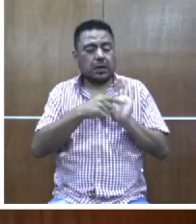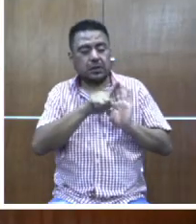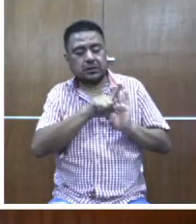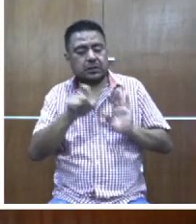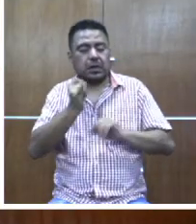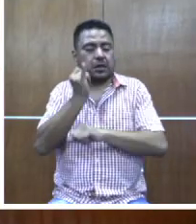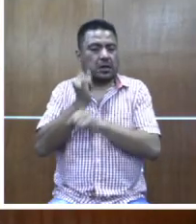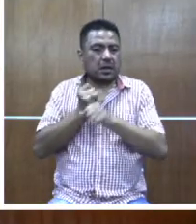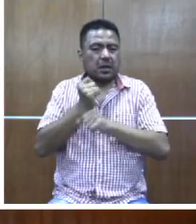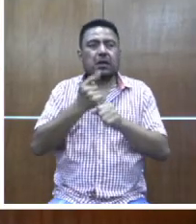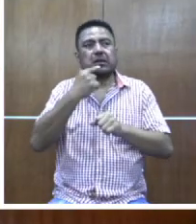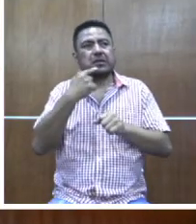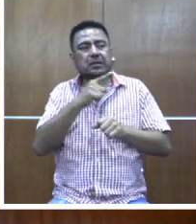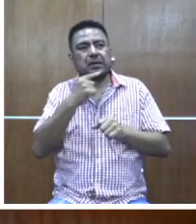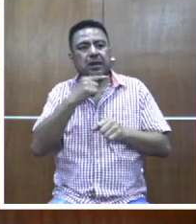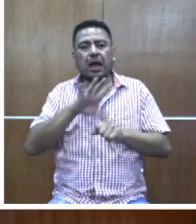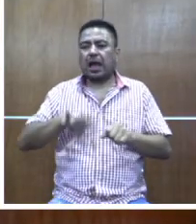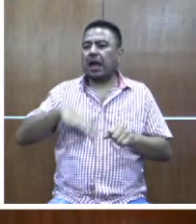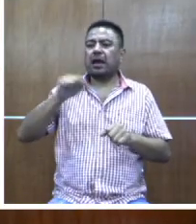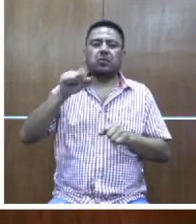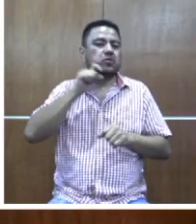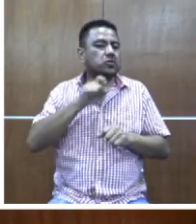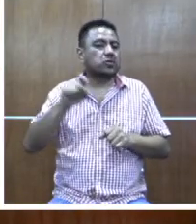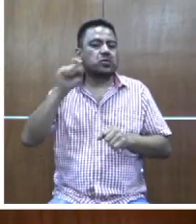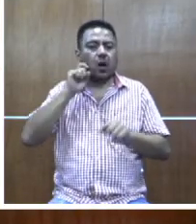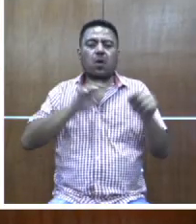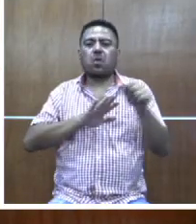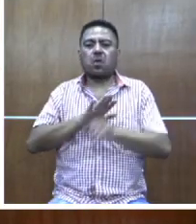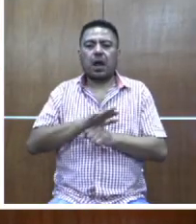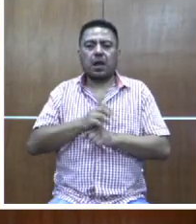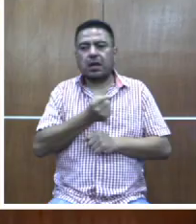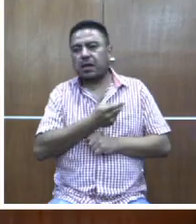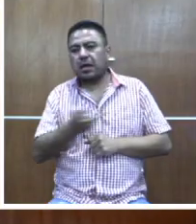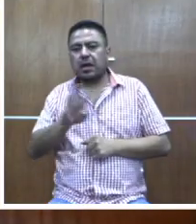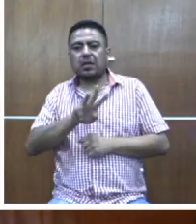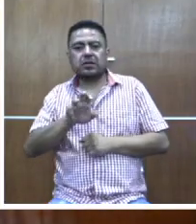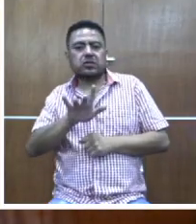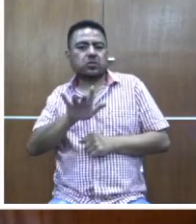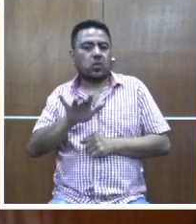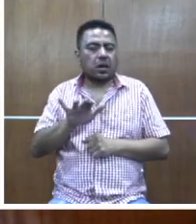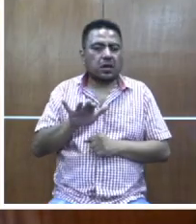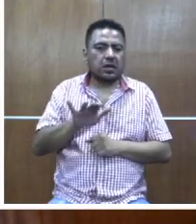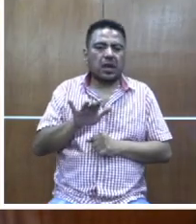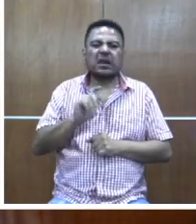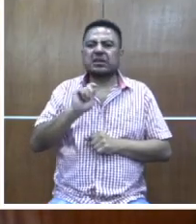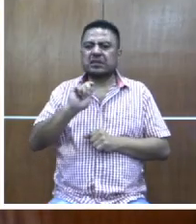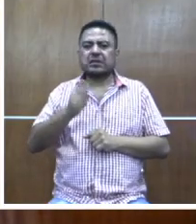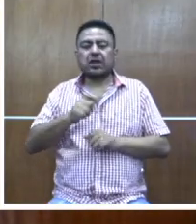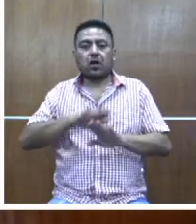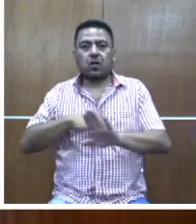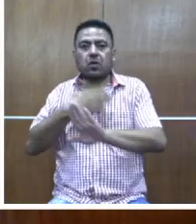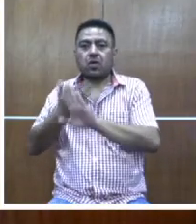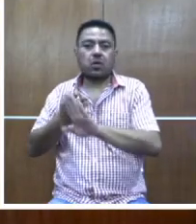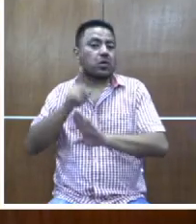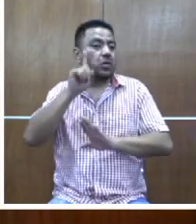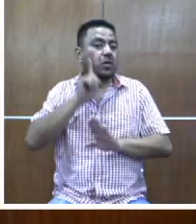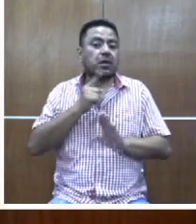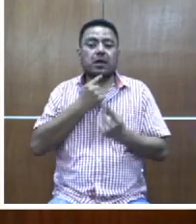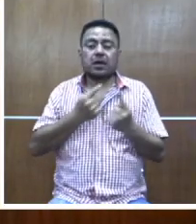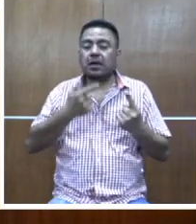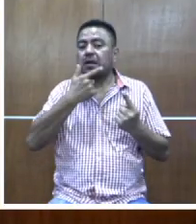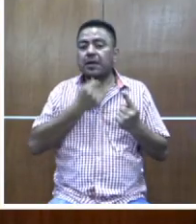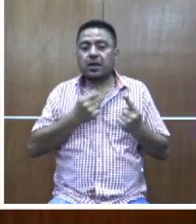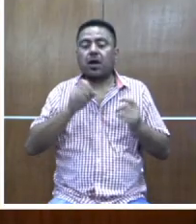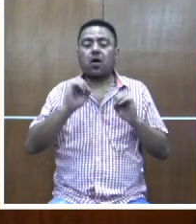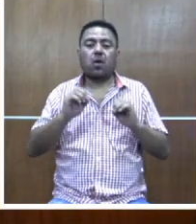de investigación por delitos sexuales, de las cuales al menos 350 fueron contra niñas,